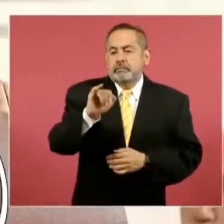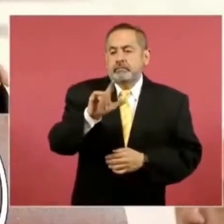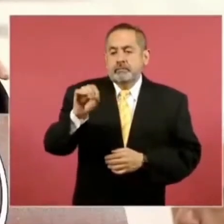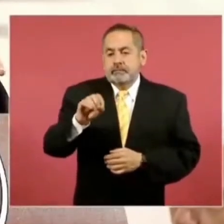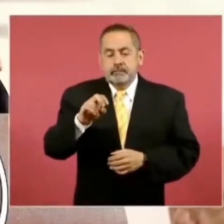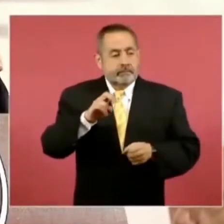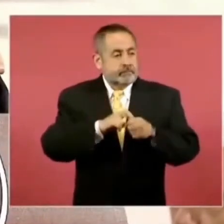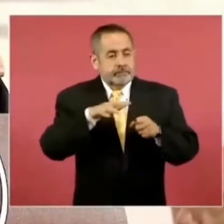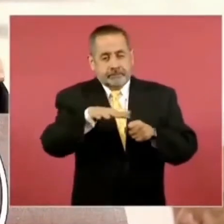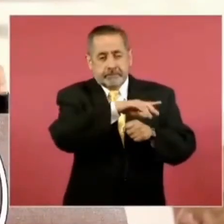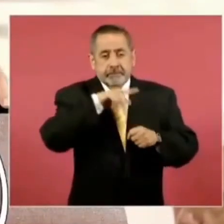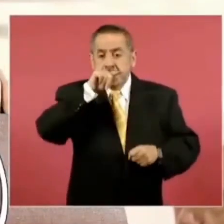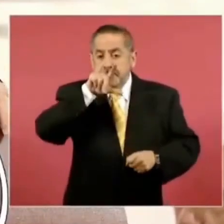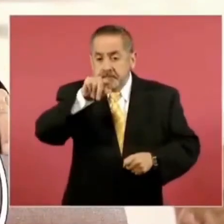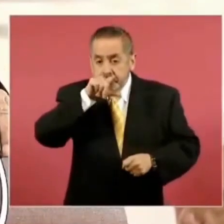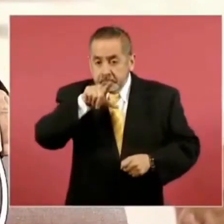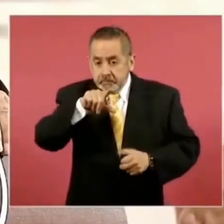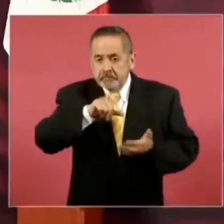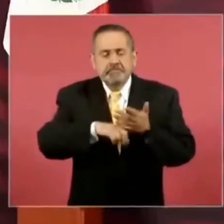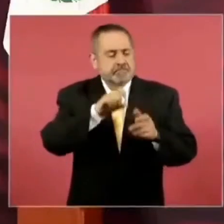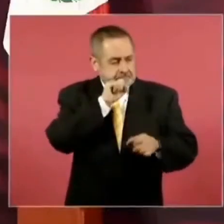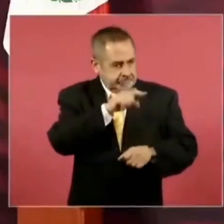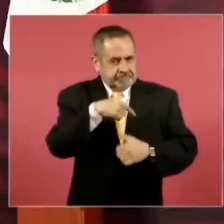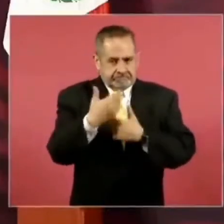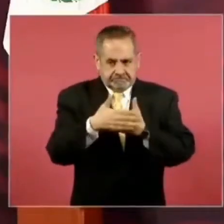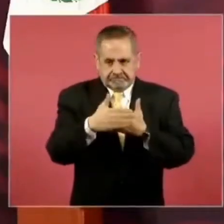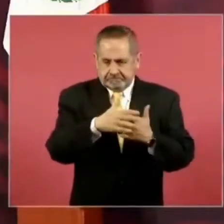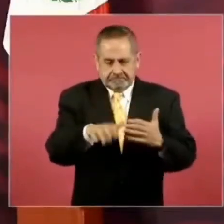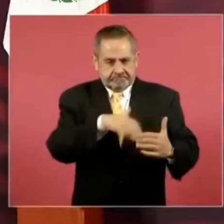en los Altos de Jalisco.